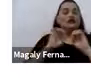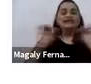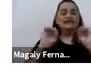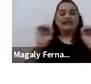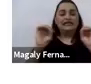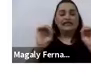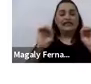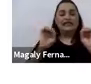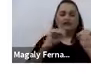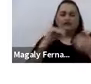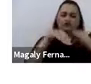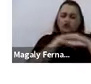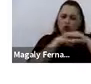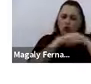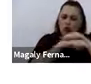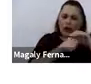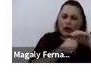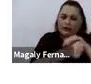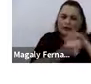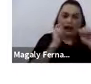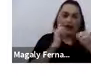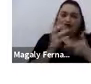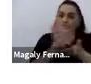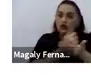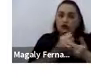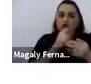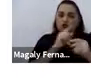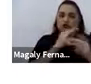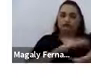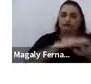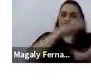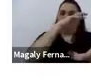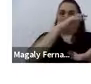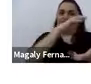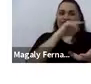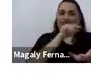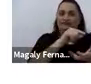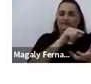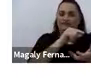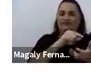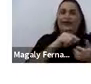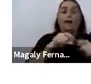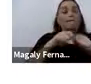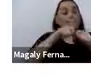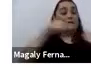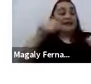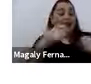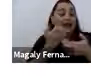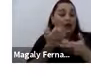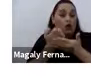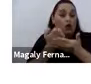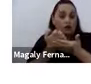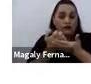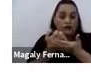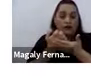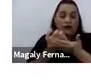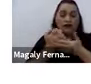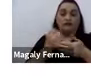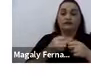exceso, es decir, en la forma que tiene sus muchas limitaciones de medir la economía, que es